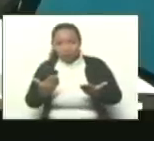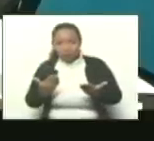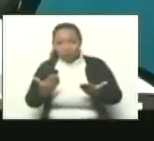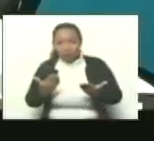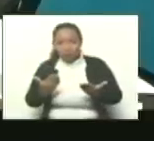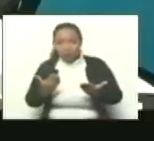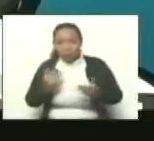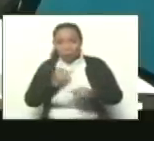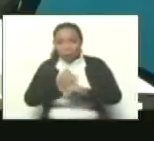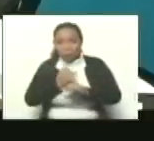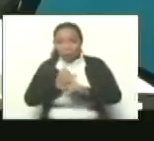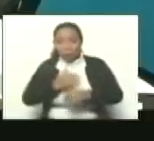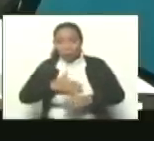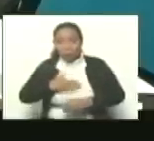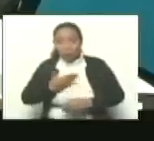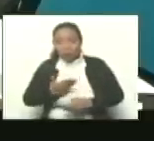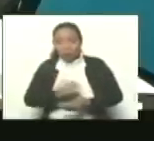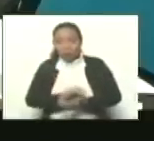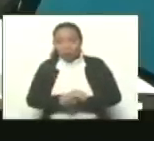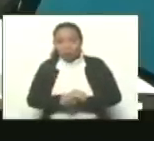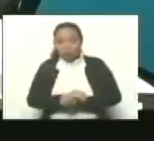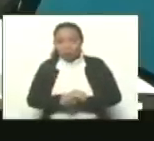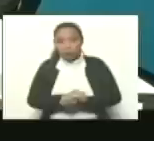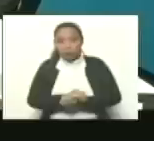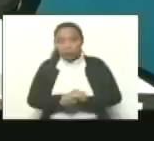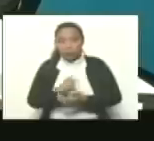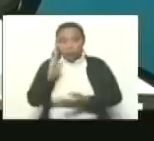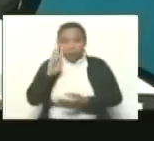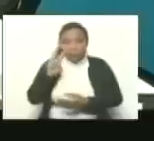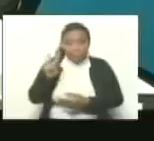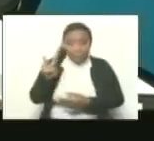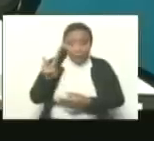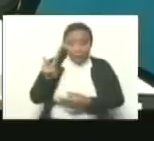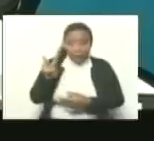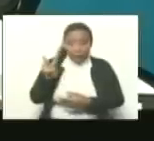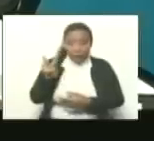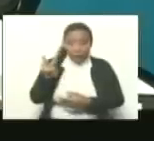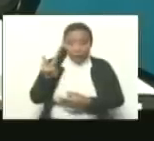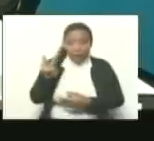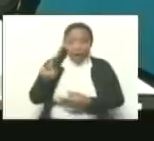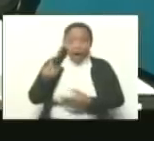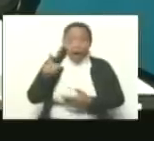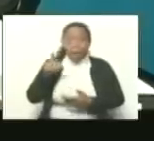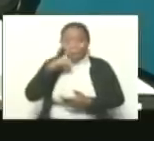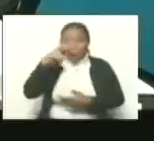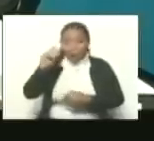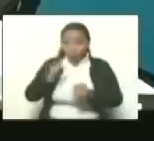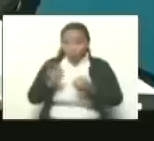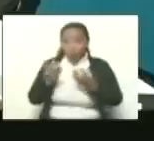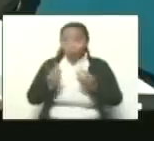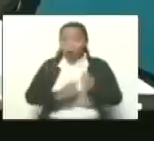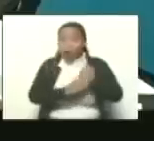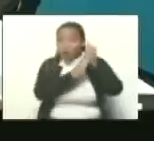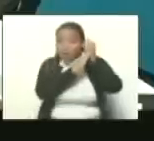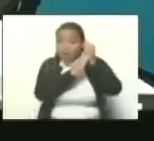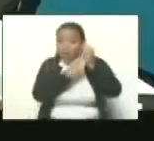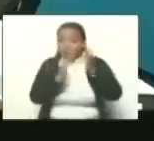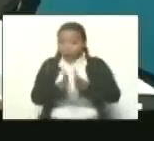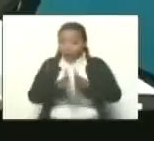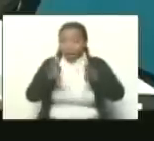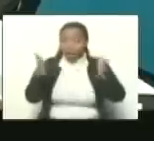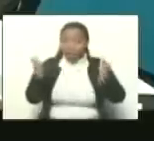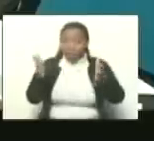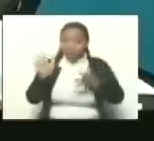multiplataforma, también lo ven a usted como un gran líder universal que representa